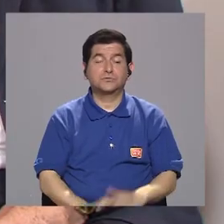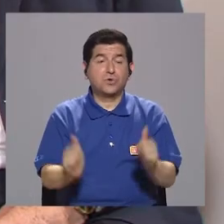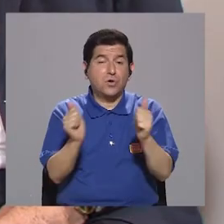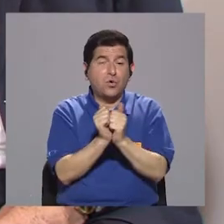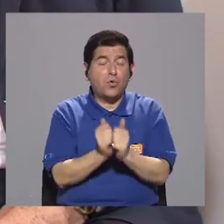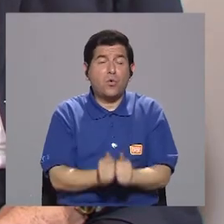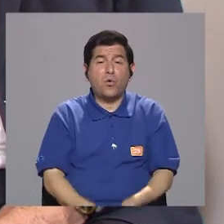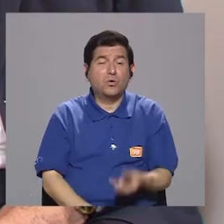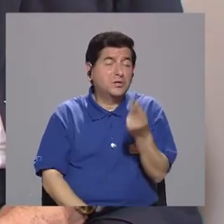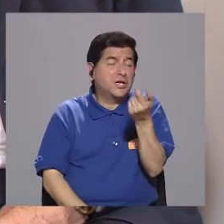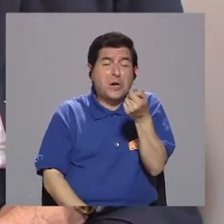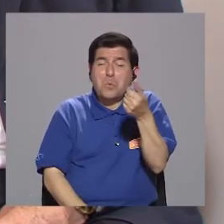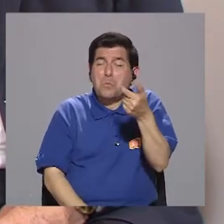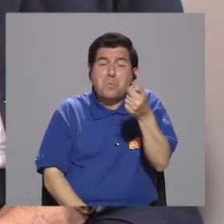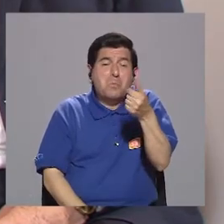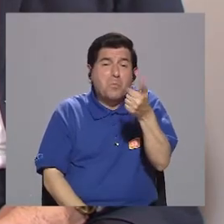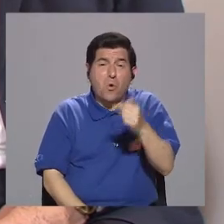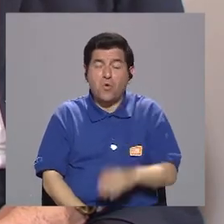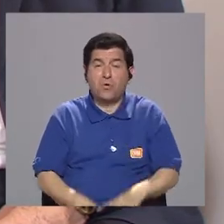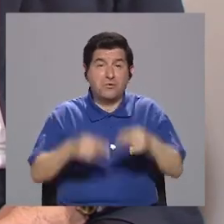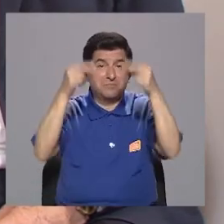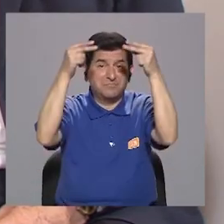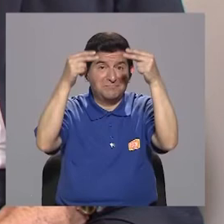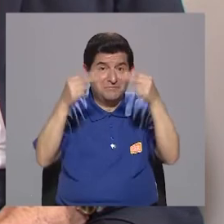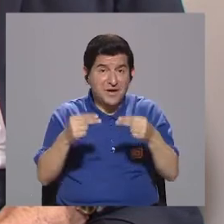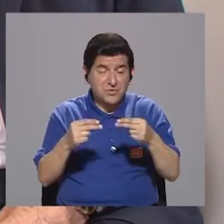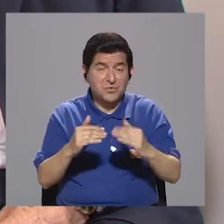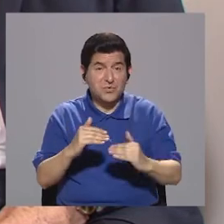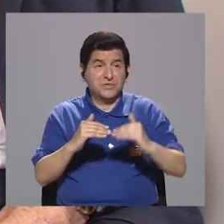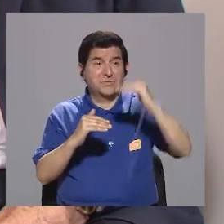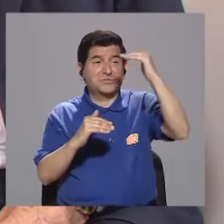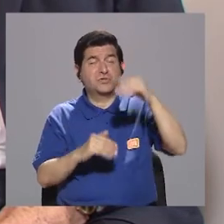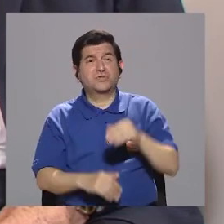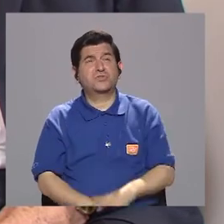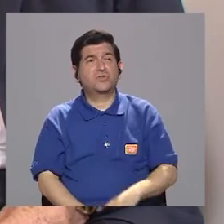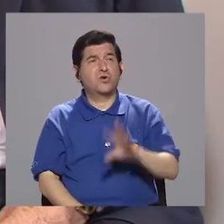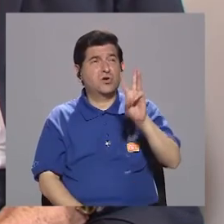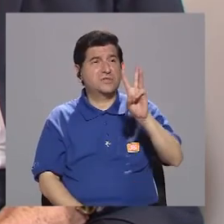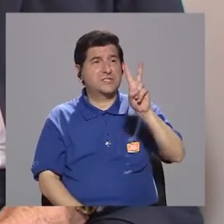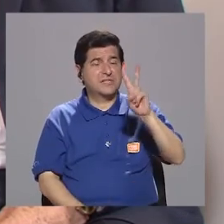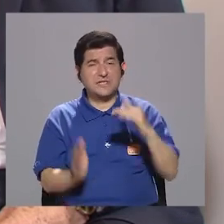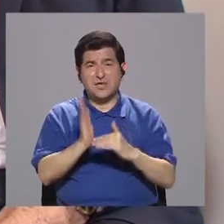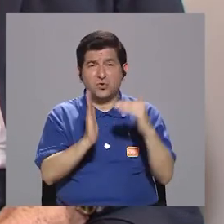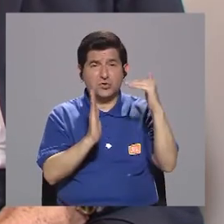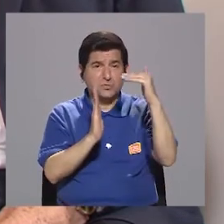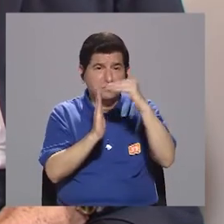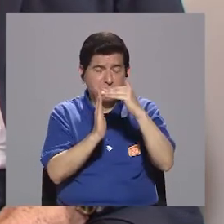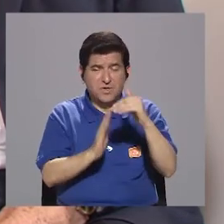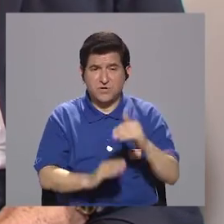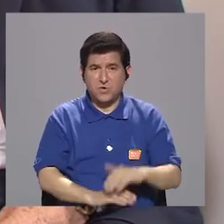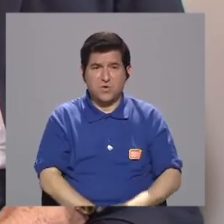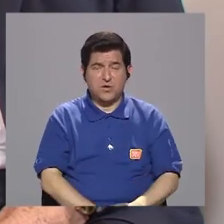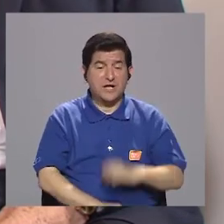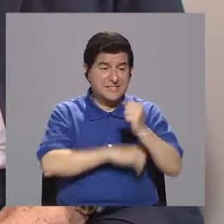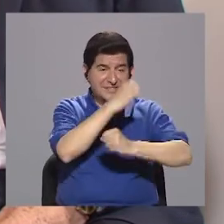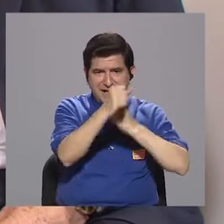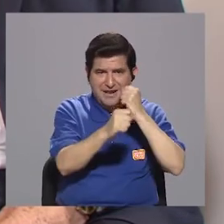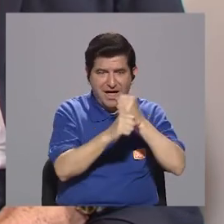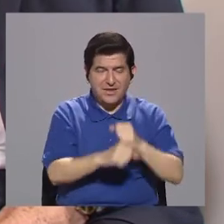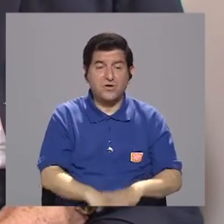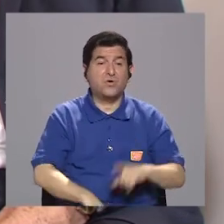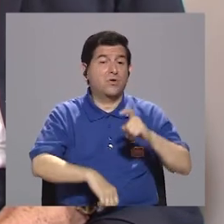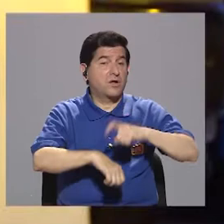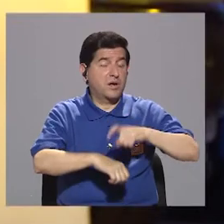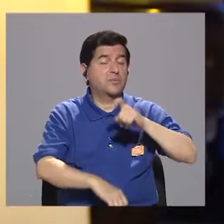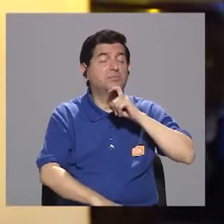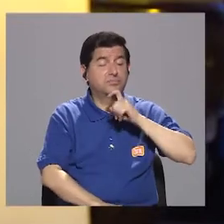recursos insuficientes, porque era el presupuesto más alto, fue de 62 millones anuales. Y en